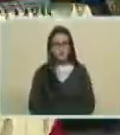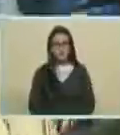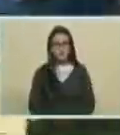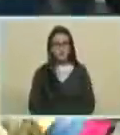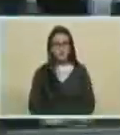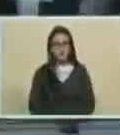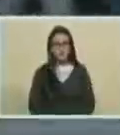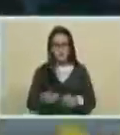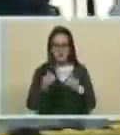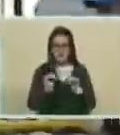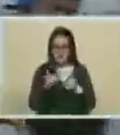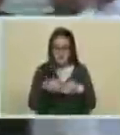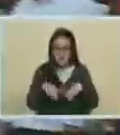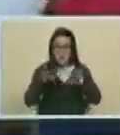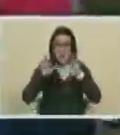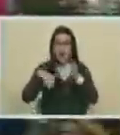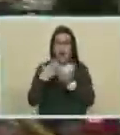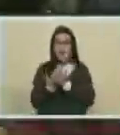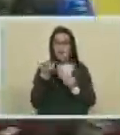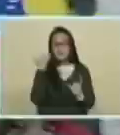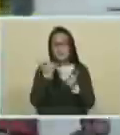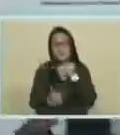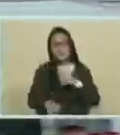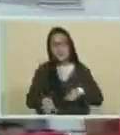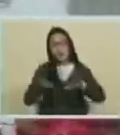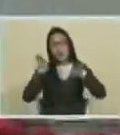allá, más allá del puente Yaguno.